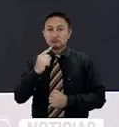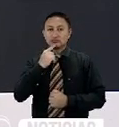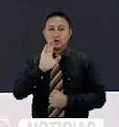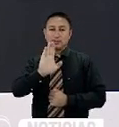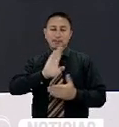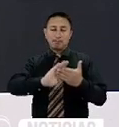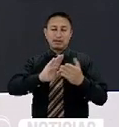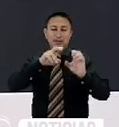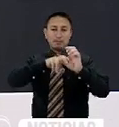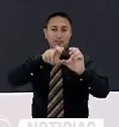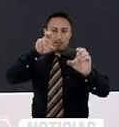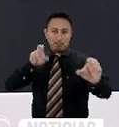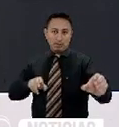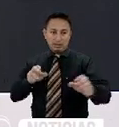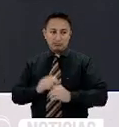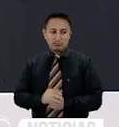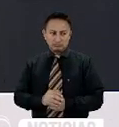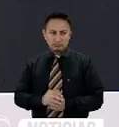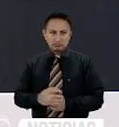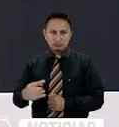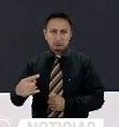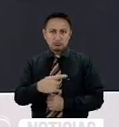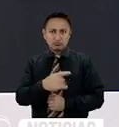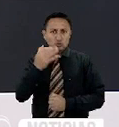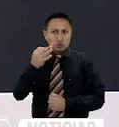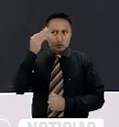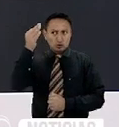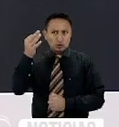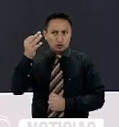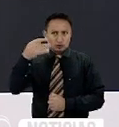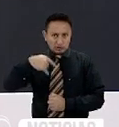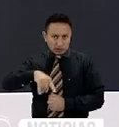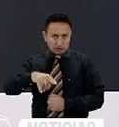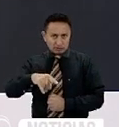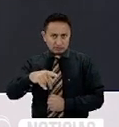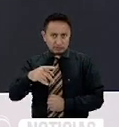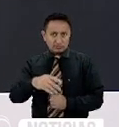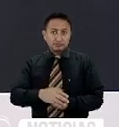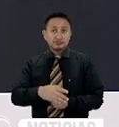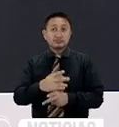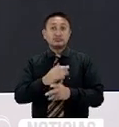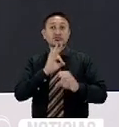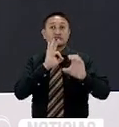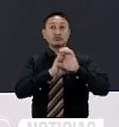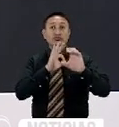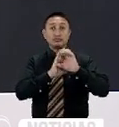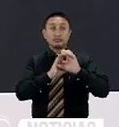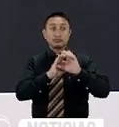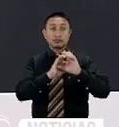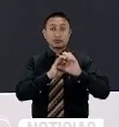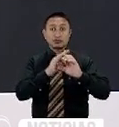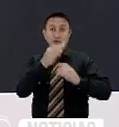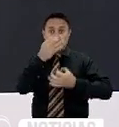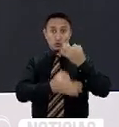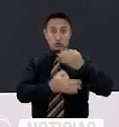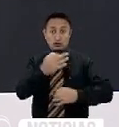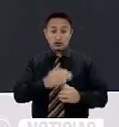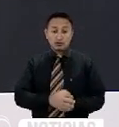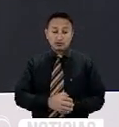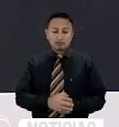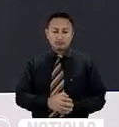retira del proceso sin pensar a futuro seguir acciones legales al consejo de participación ciudadana y al